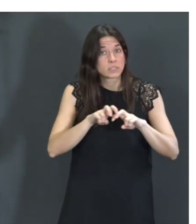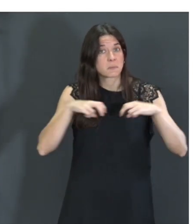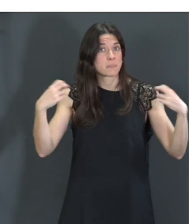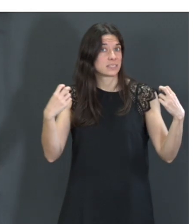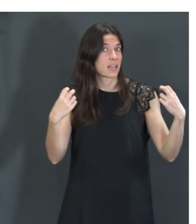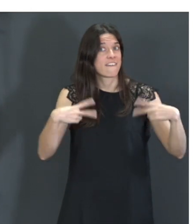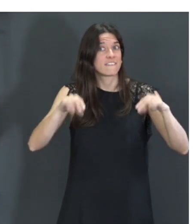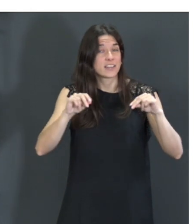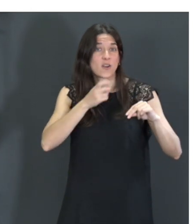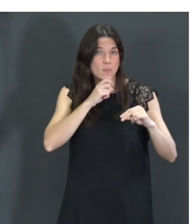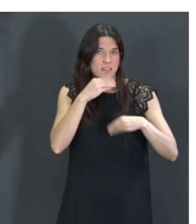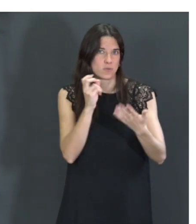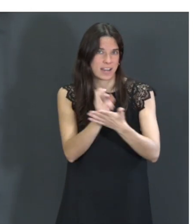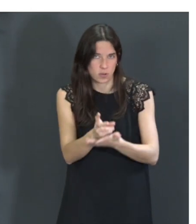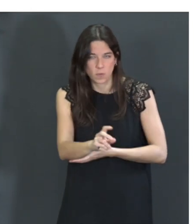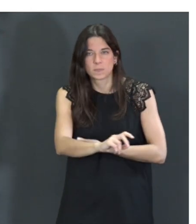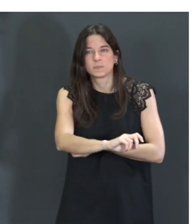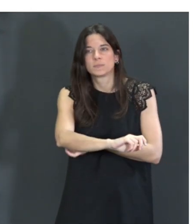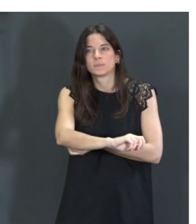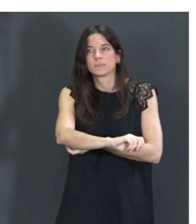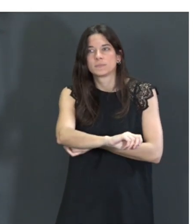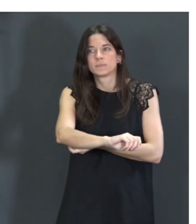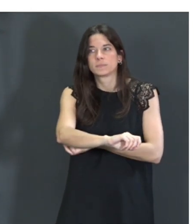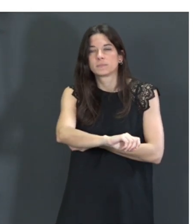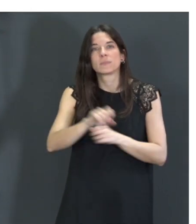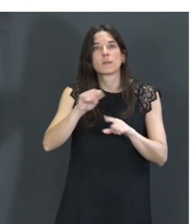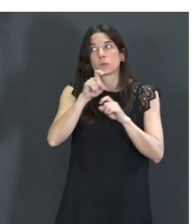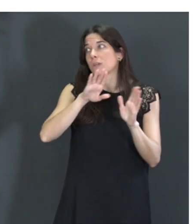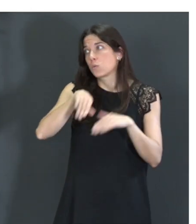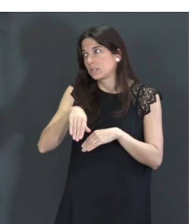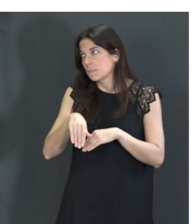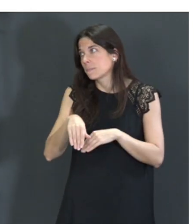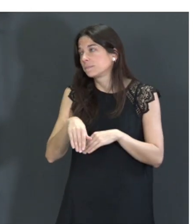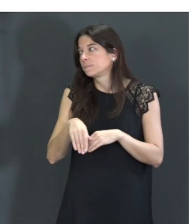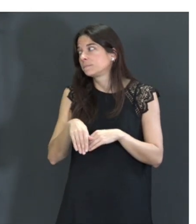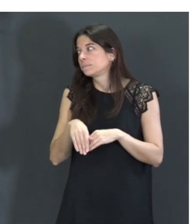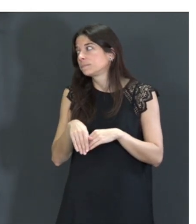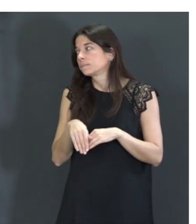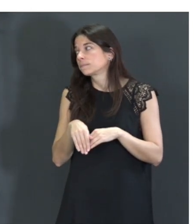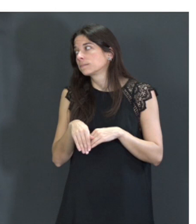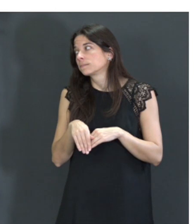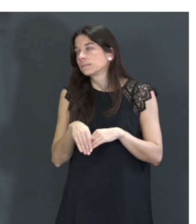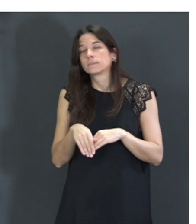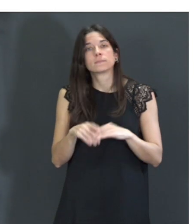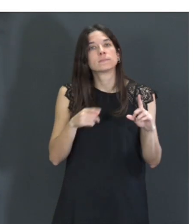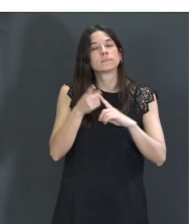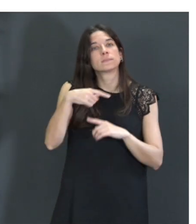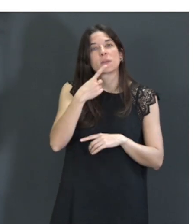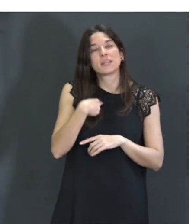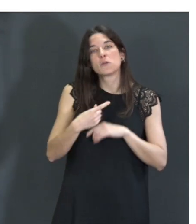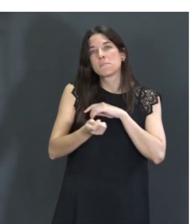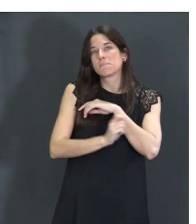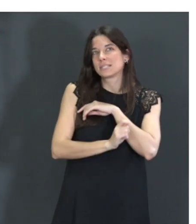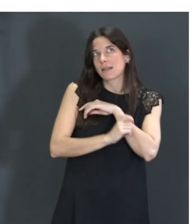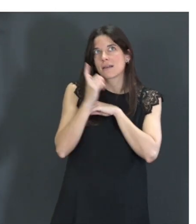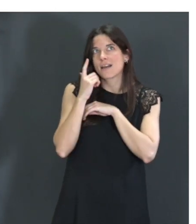un reto. Esto sí que es un reto. La última pregunta va dirigida pues a que nos deis una pista de hacia dónde